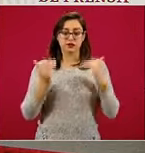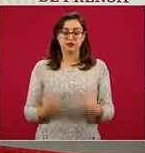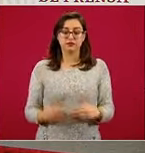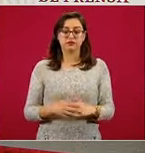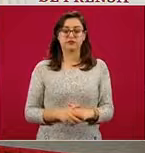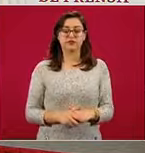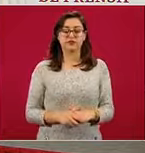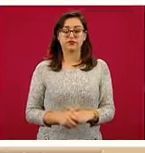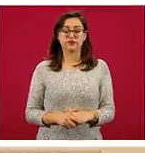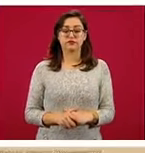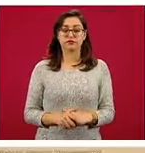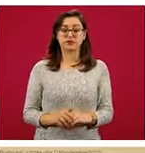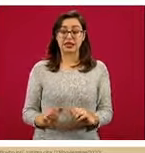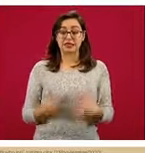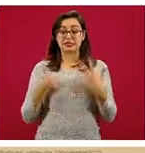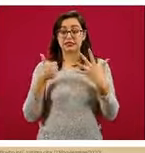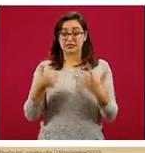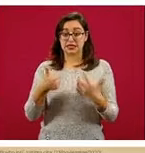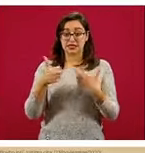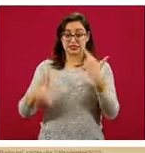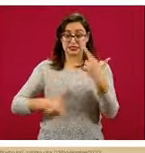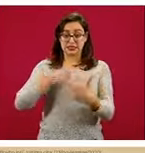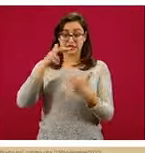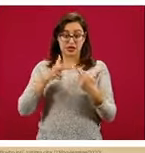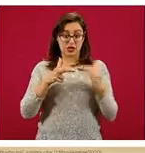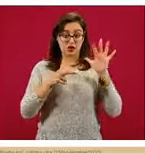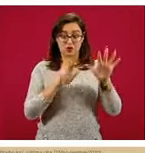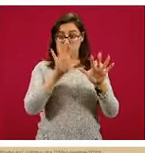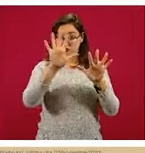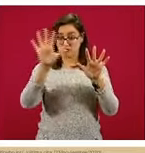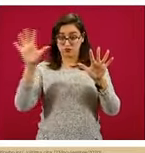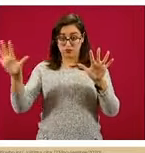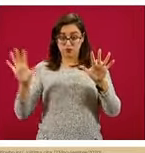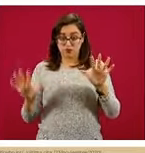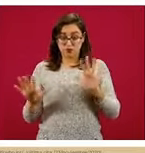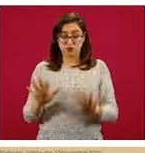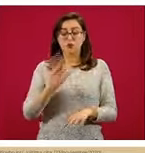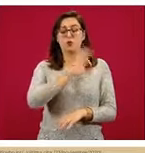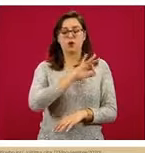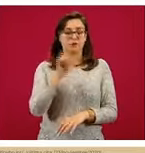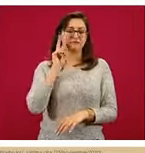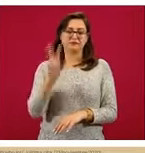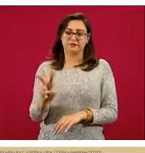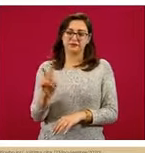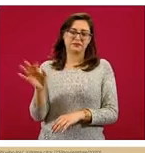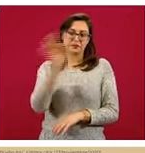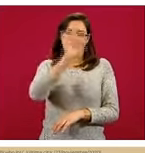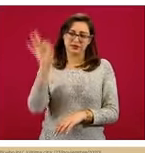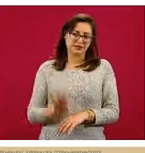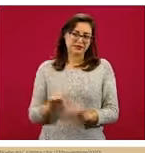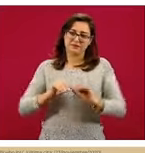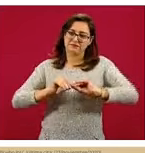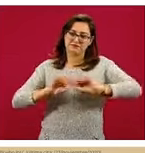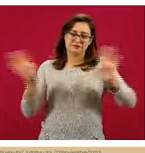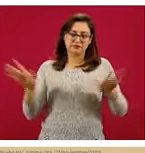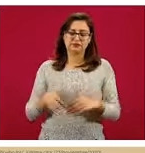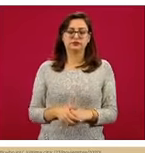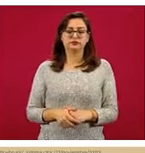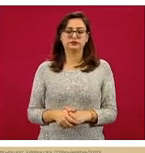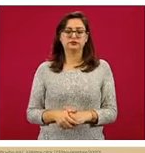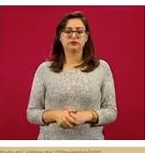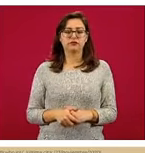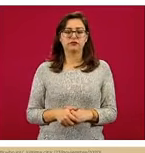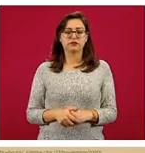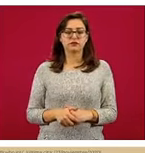comportamiento de estas 6 regiones, donde es precisamente evidente estos porcentajes que acabamos de ver. Las primeras 3 regiones,